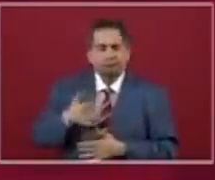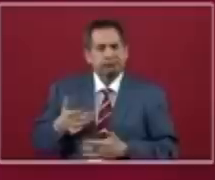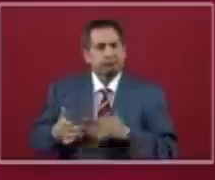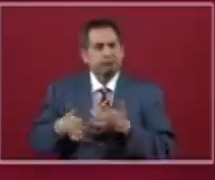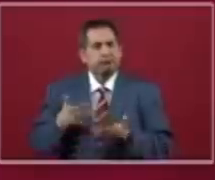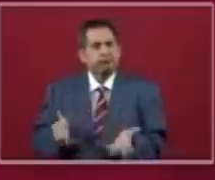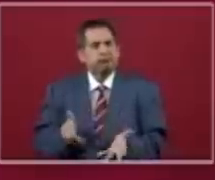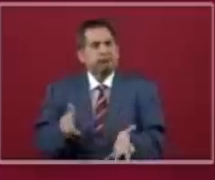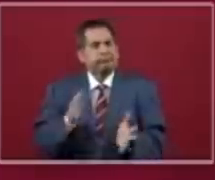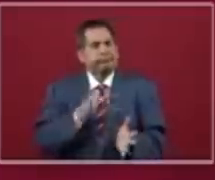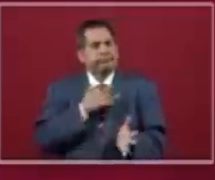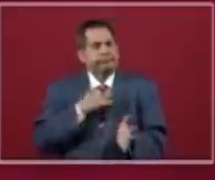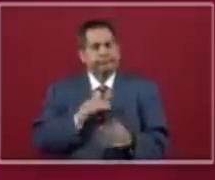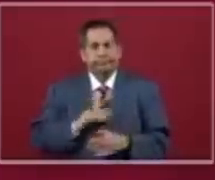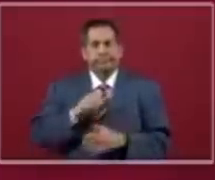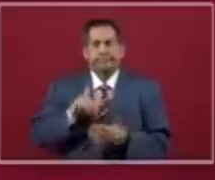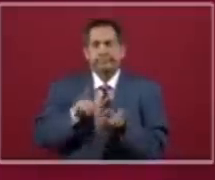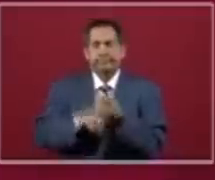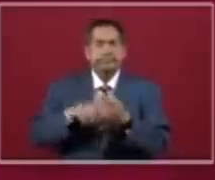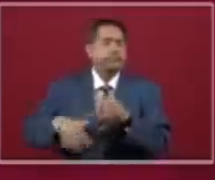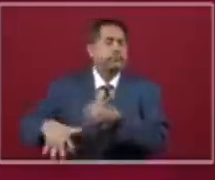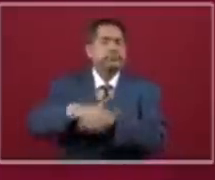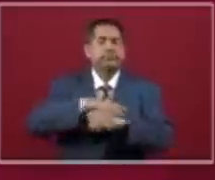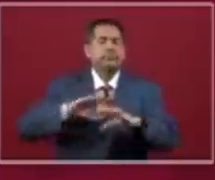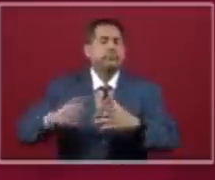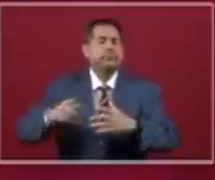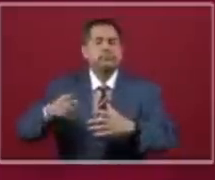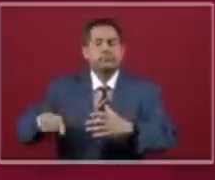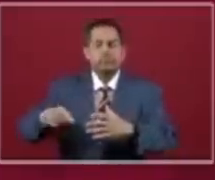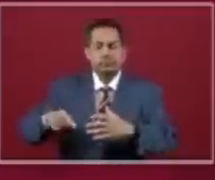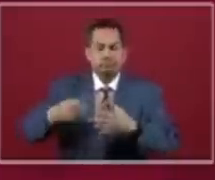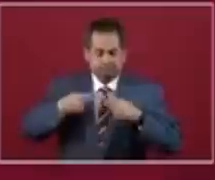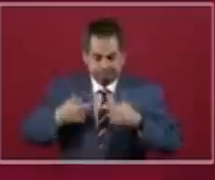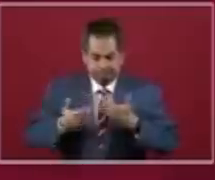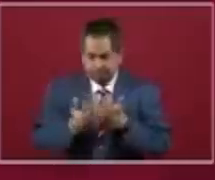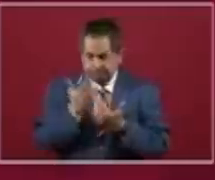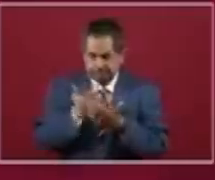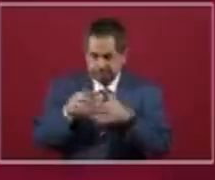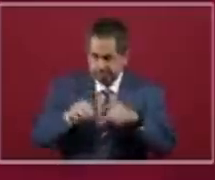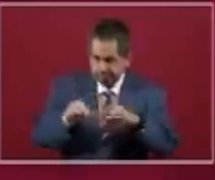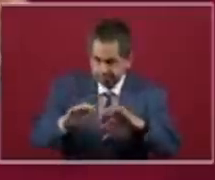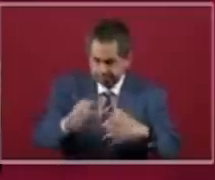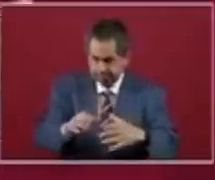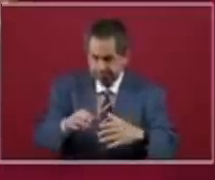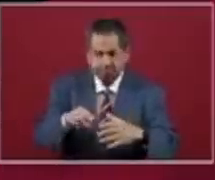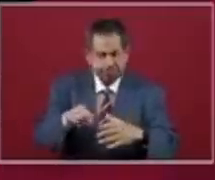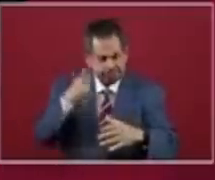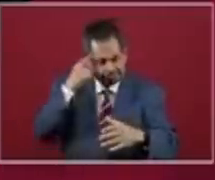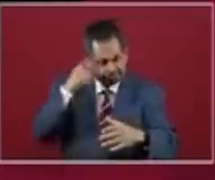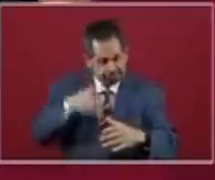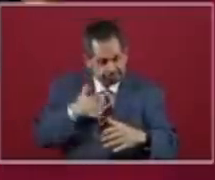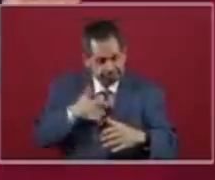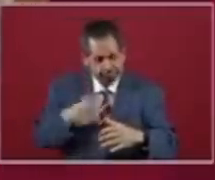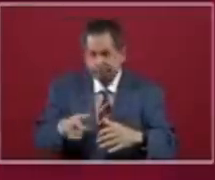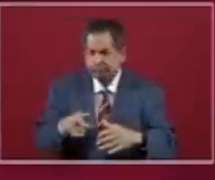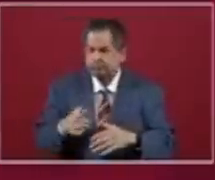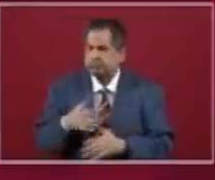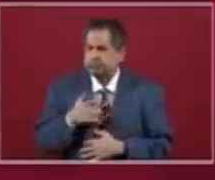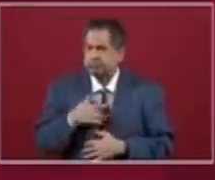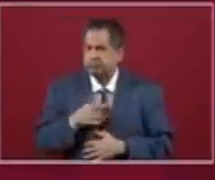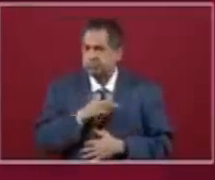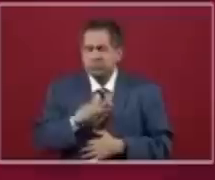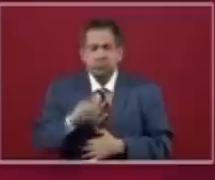a el sector obrero a estar planteando